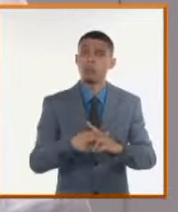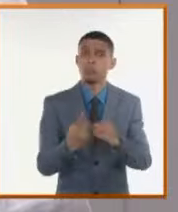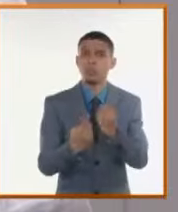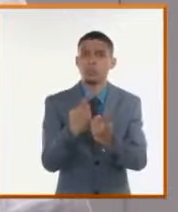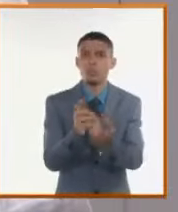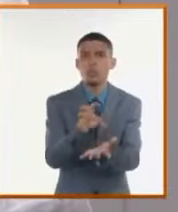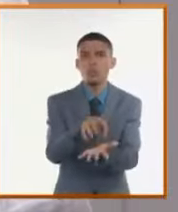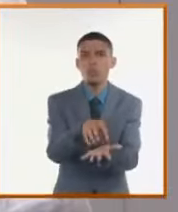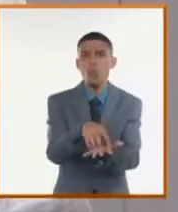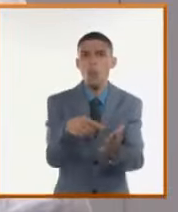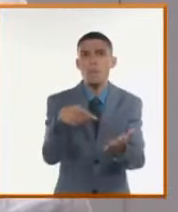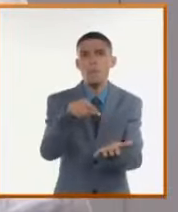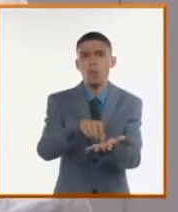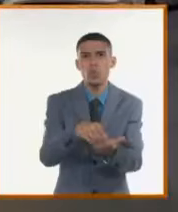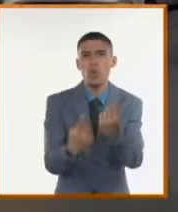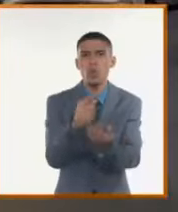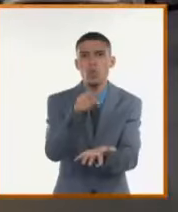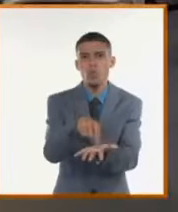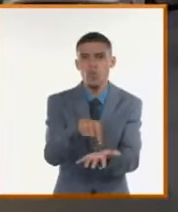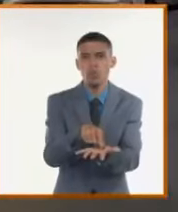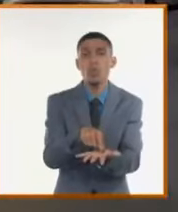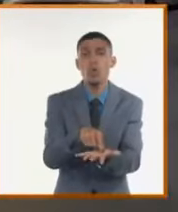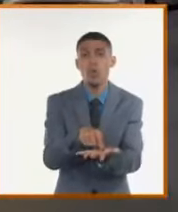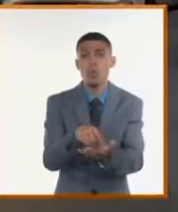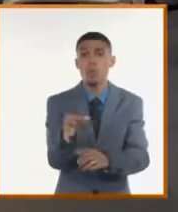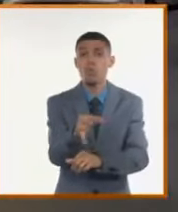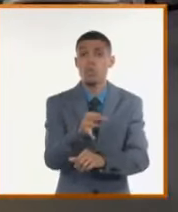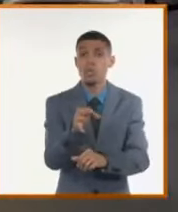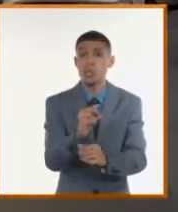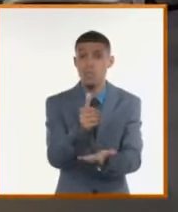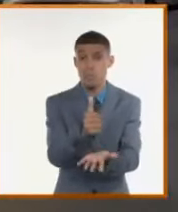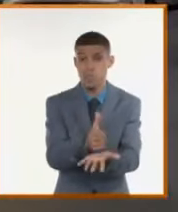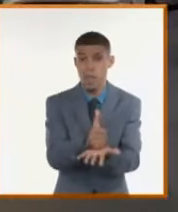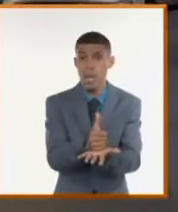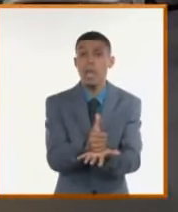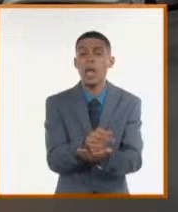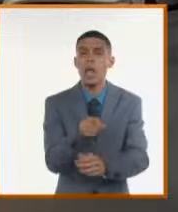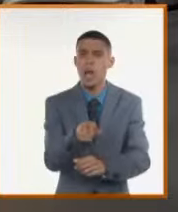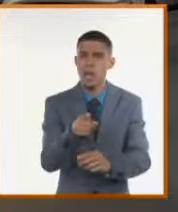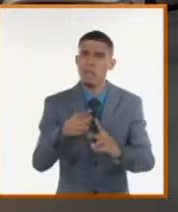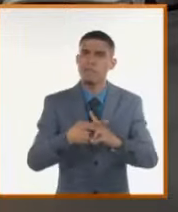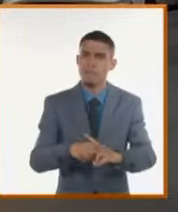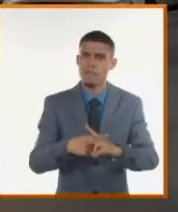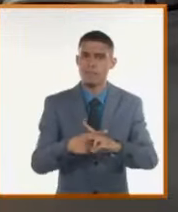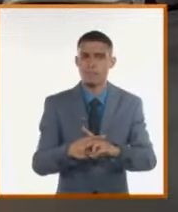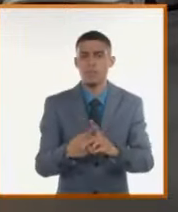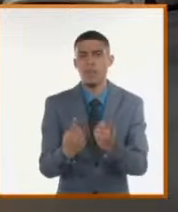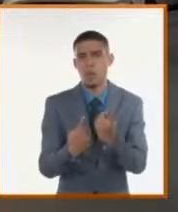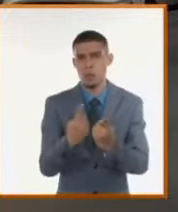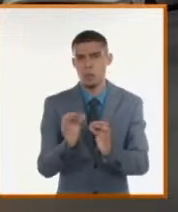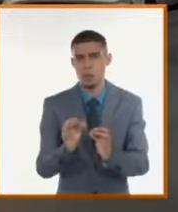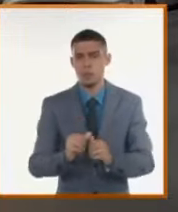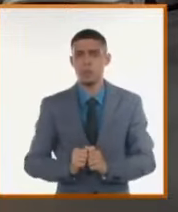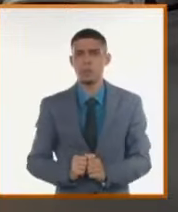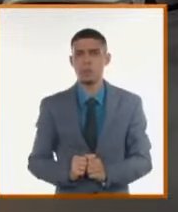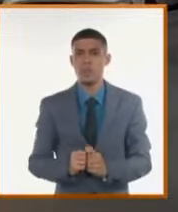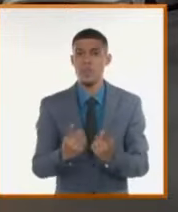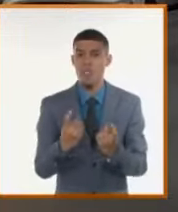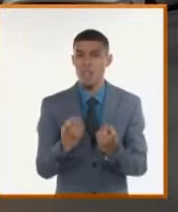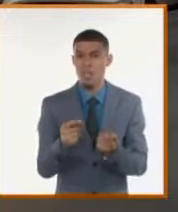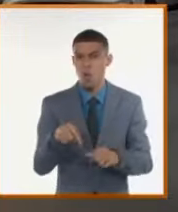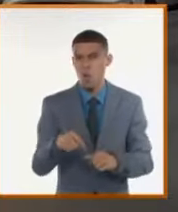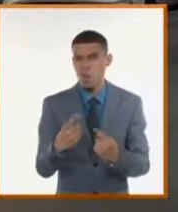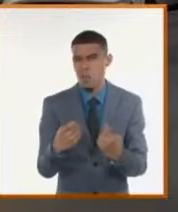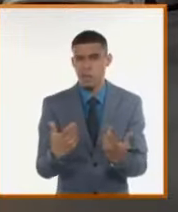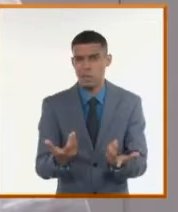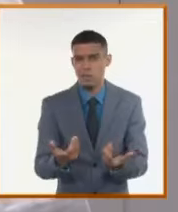sobre todo en la línea central y en las cabeceras provinciales que prestaban este servicio Expreso también Qué nos está faltando